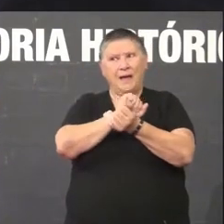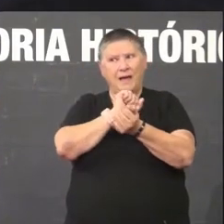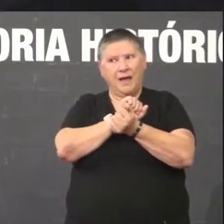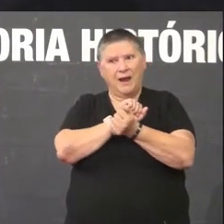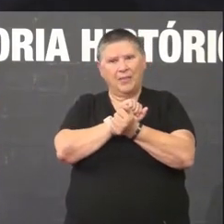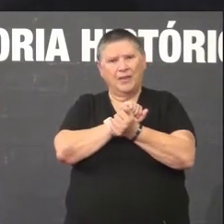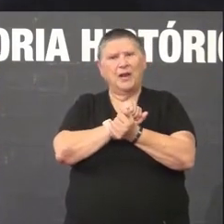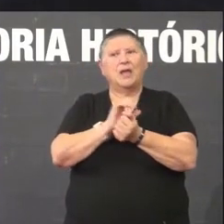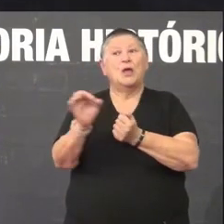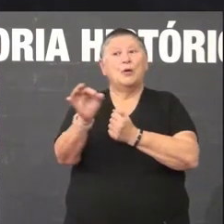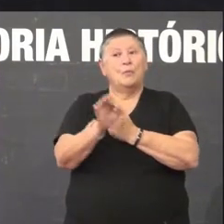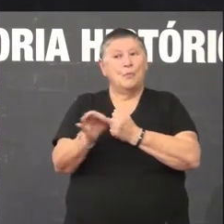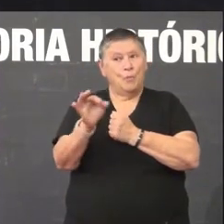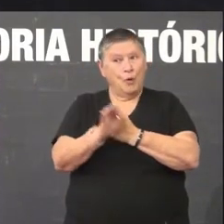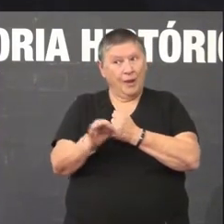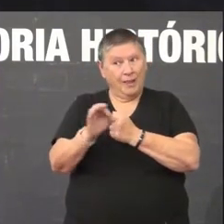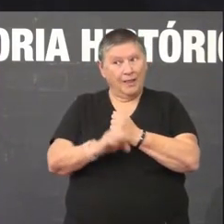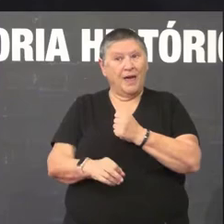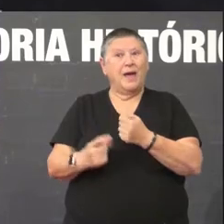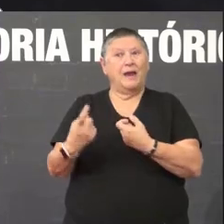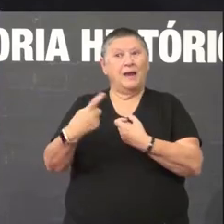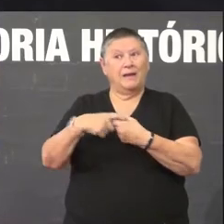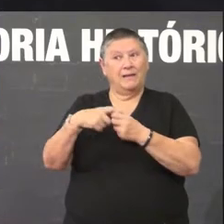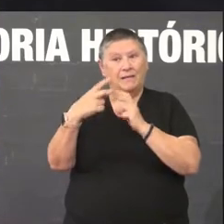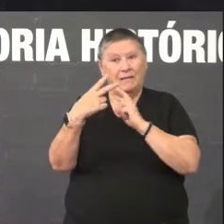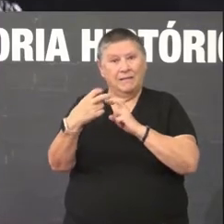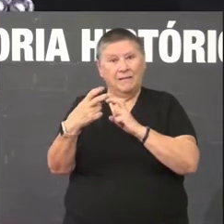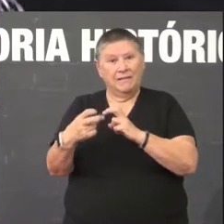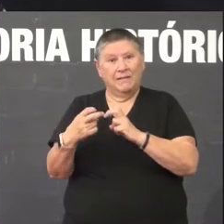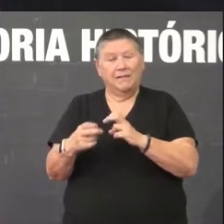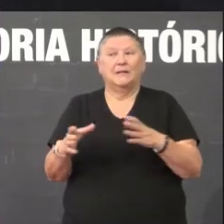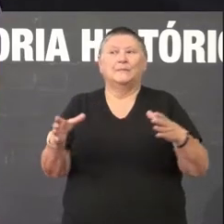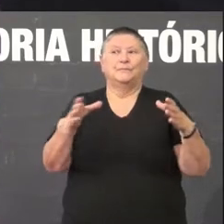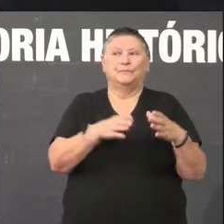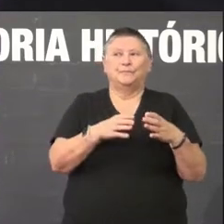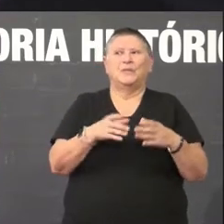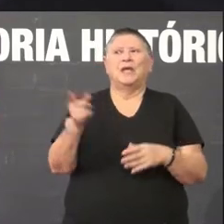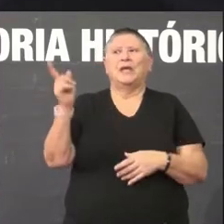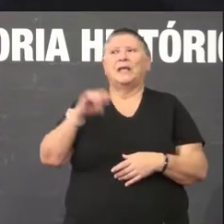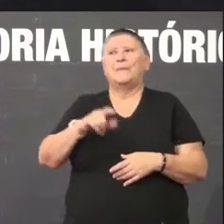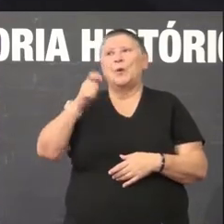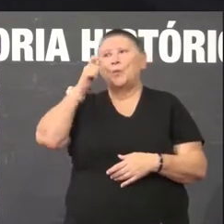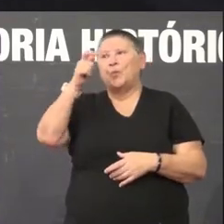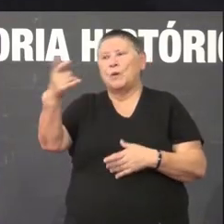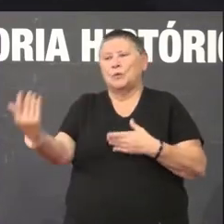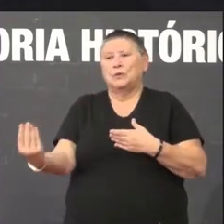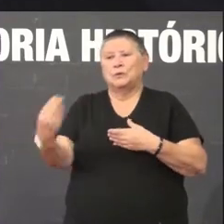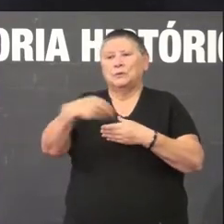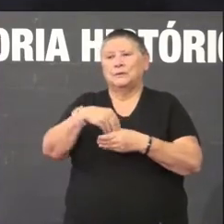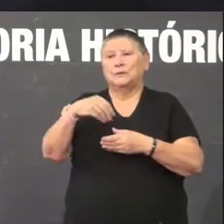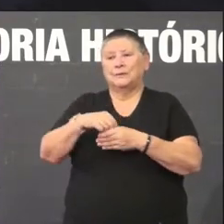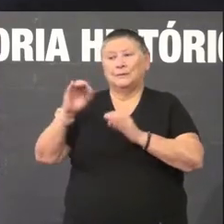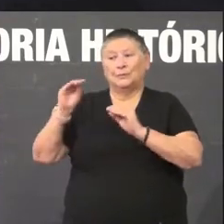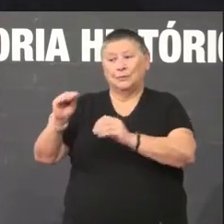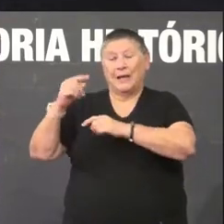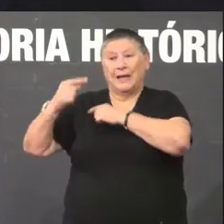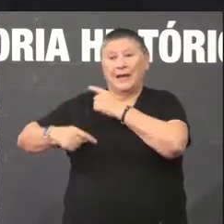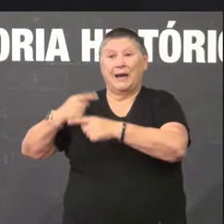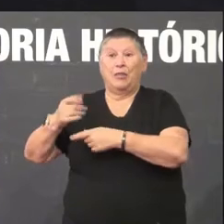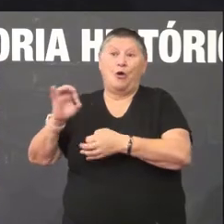arancelaria e monetaria e na coordinación entre os distintos povos que conformaran esa federación ou